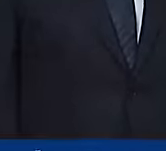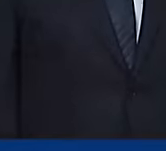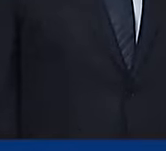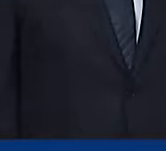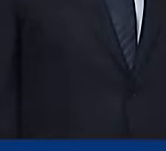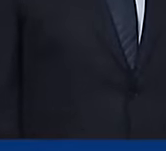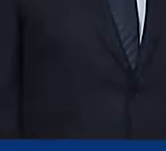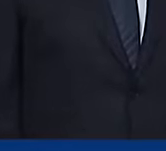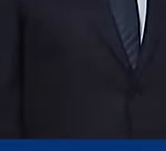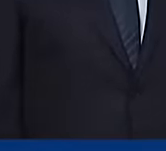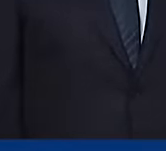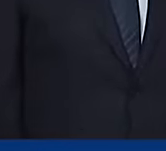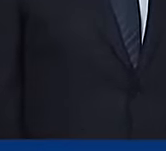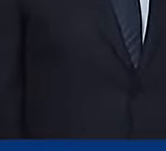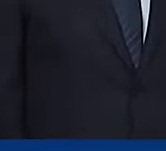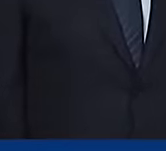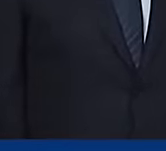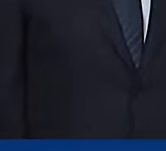Mi saludo